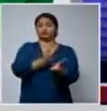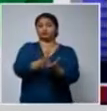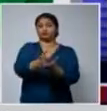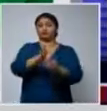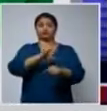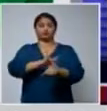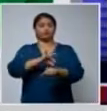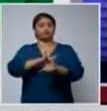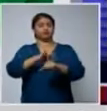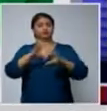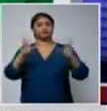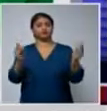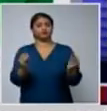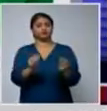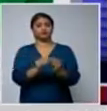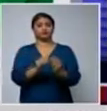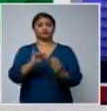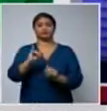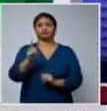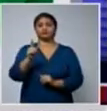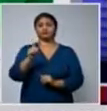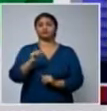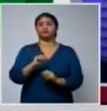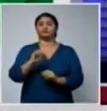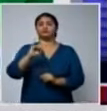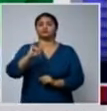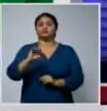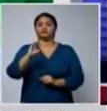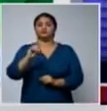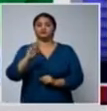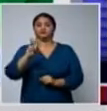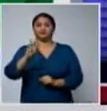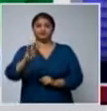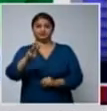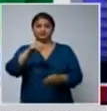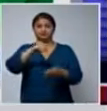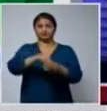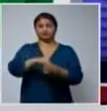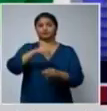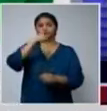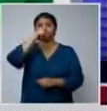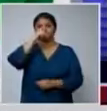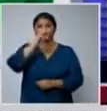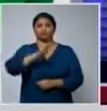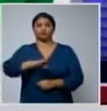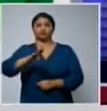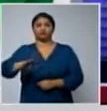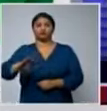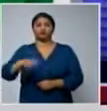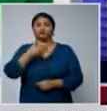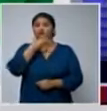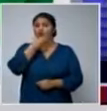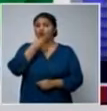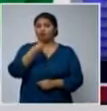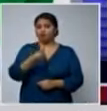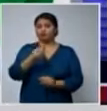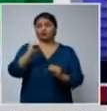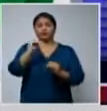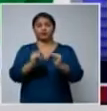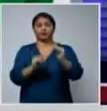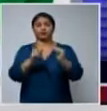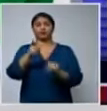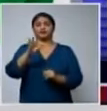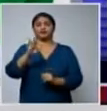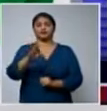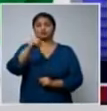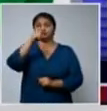de 603, estamos hablando de niños, de jóvenes, de adolescentes de 18 y menos años de edad, que